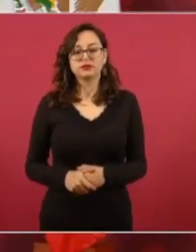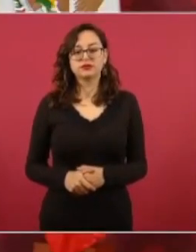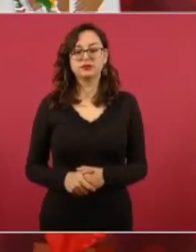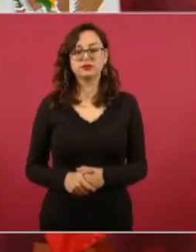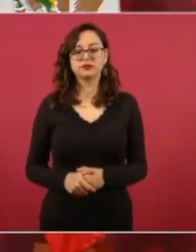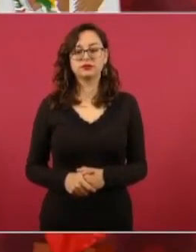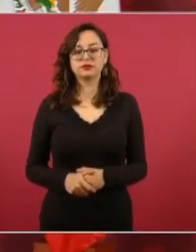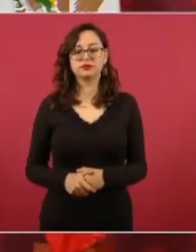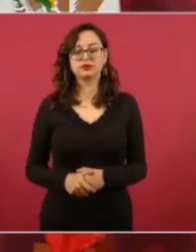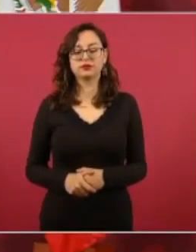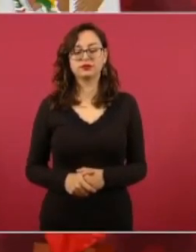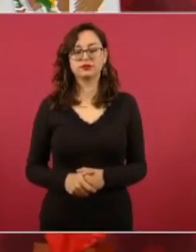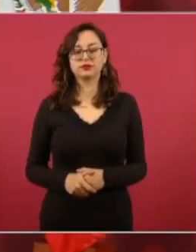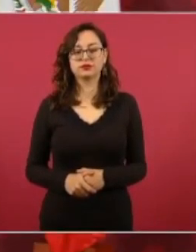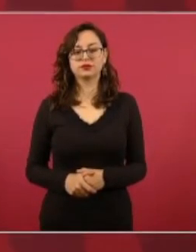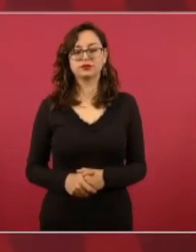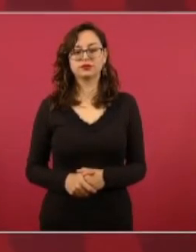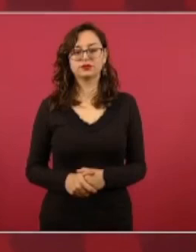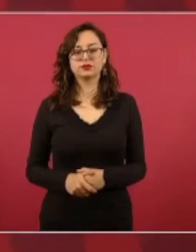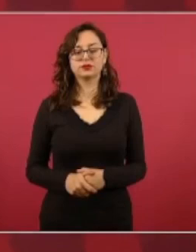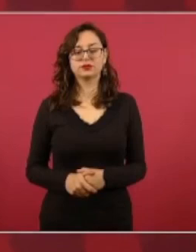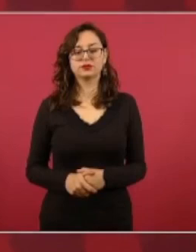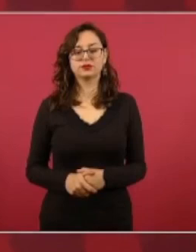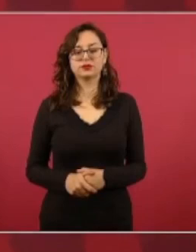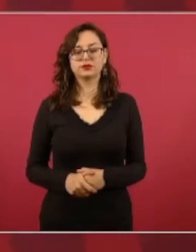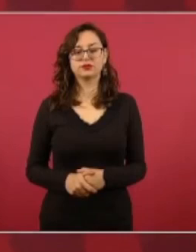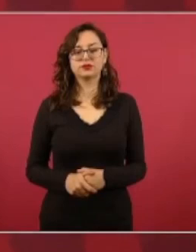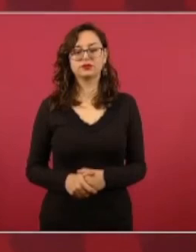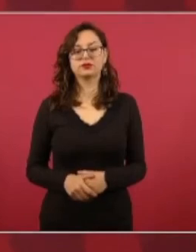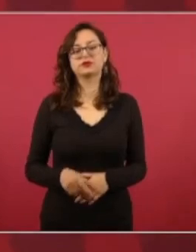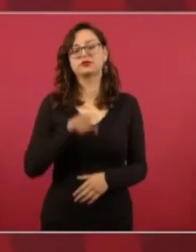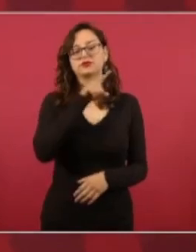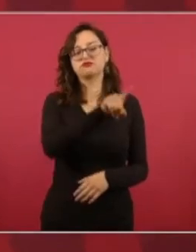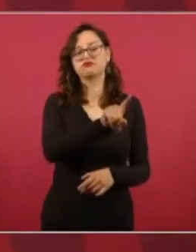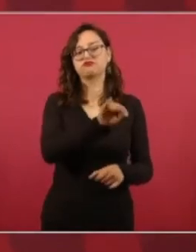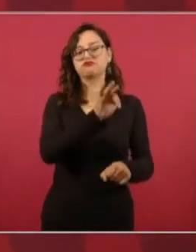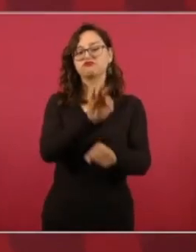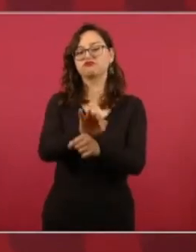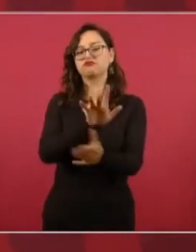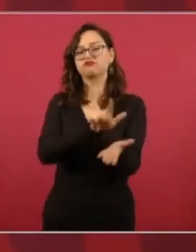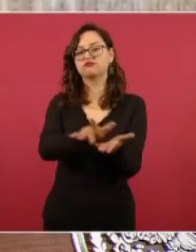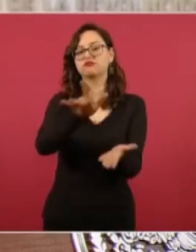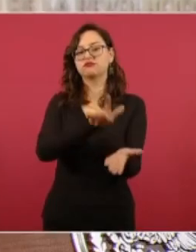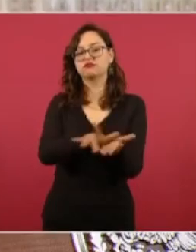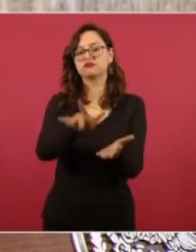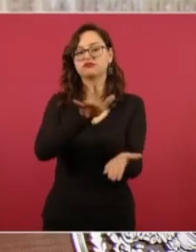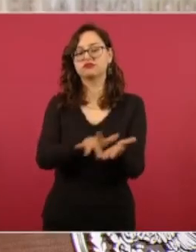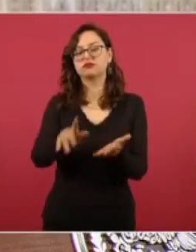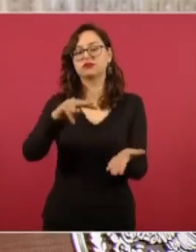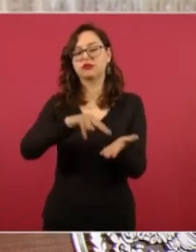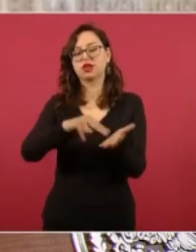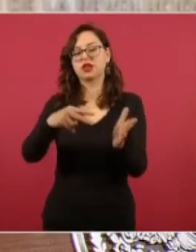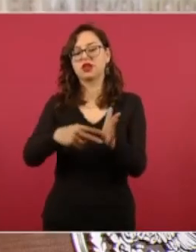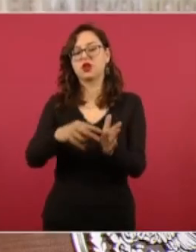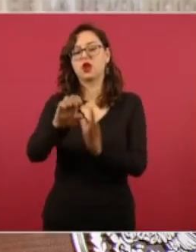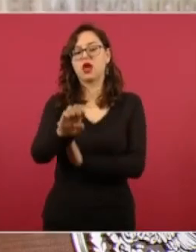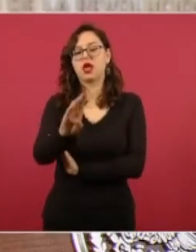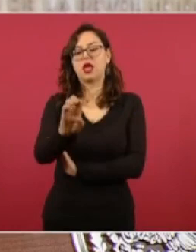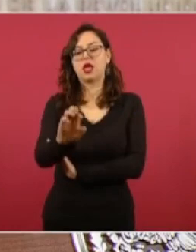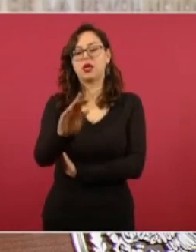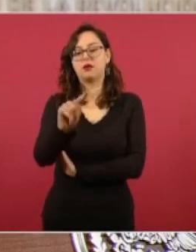él estaba a favor del ingeniero Eberto, del finado Eberto,